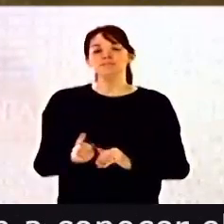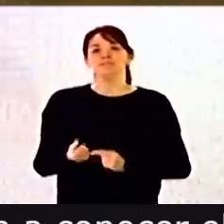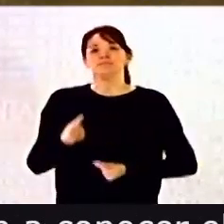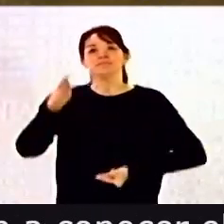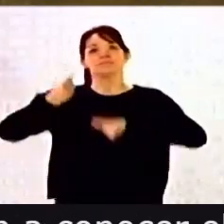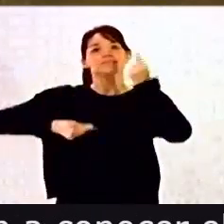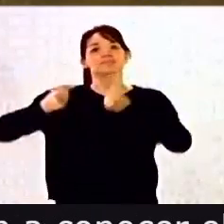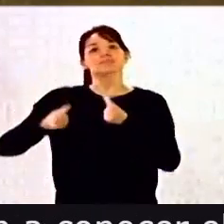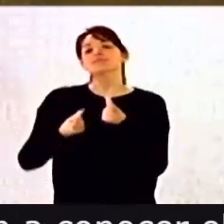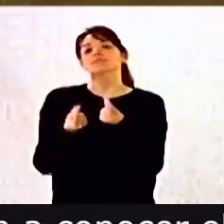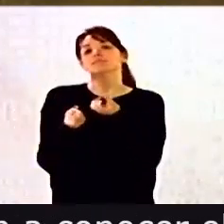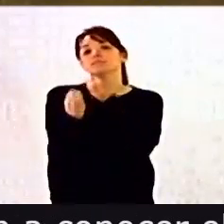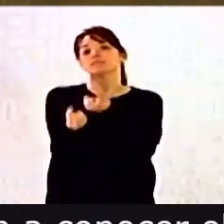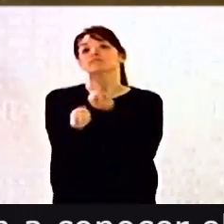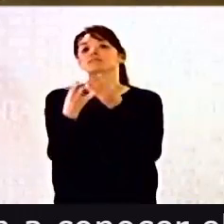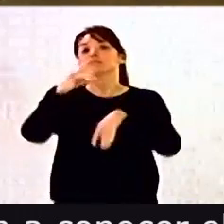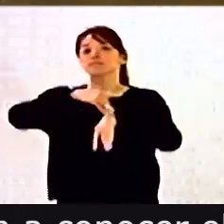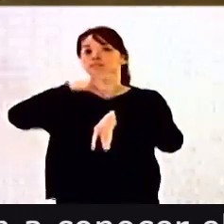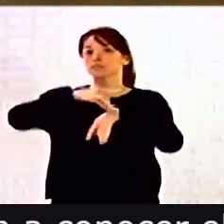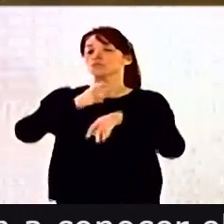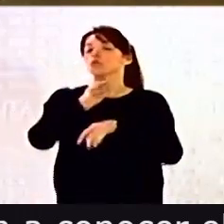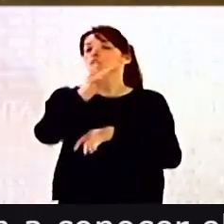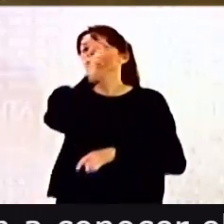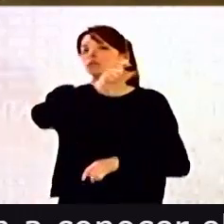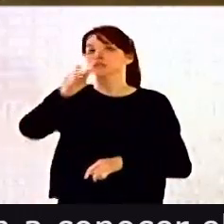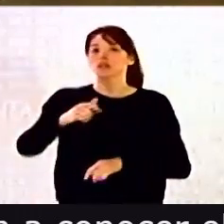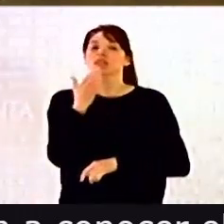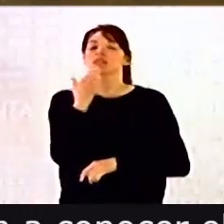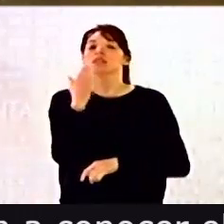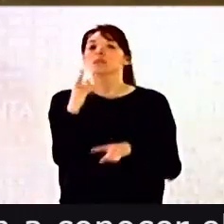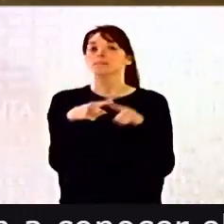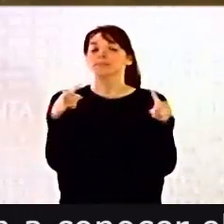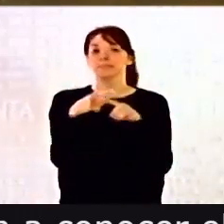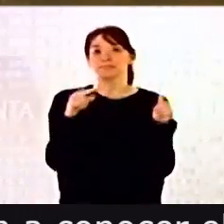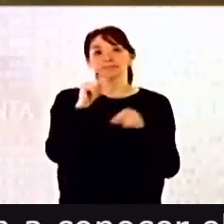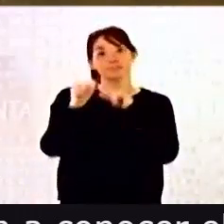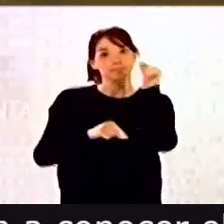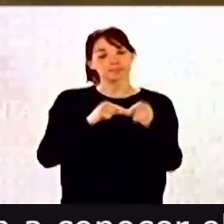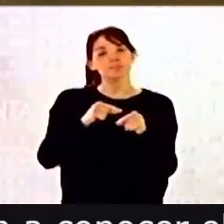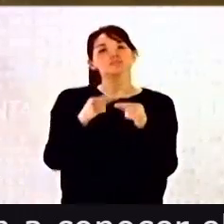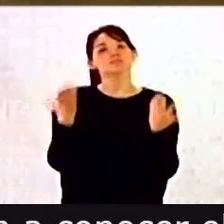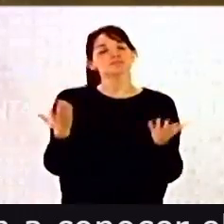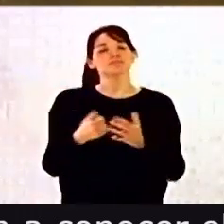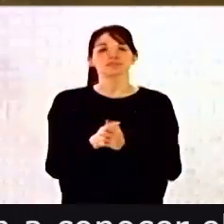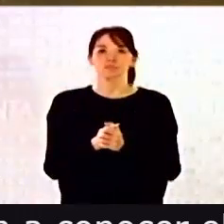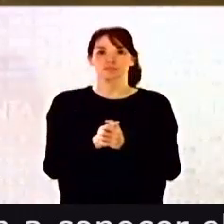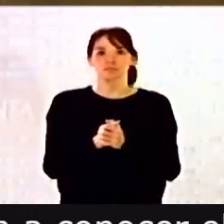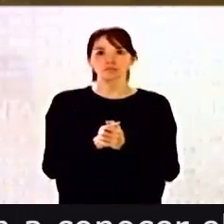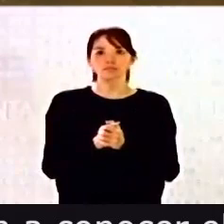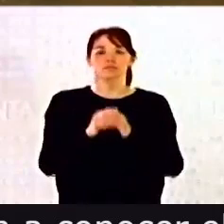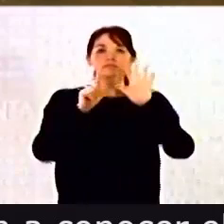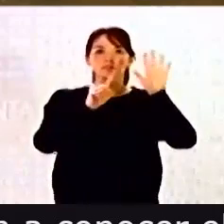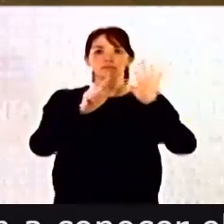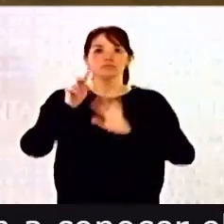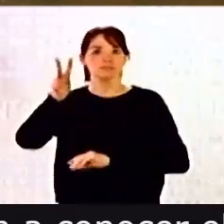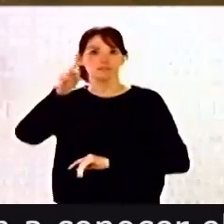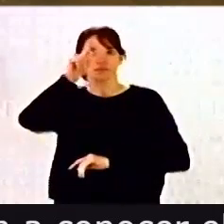las personas que han dado positivo, decir que la edad media de los infectados en Extremadura es de 62,18